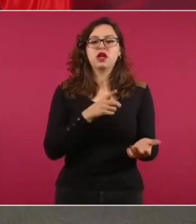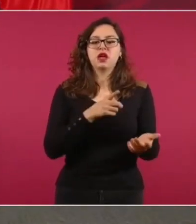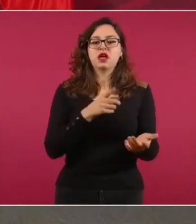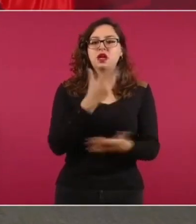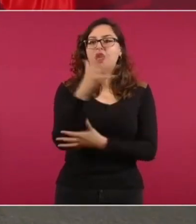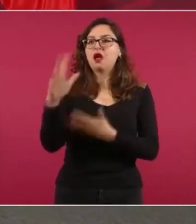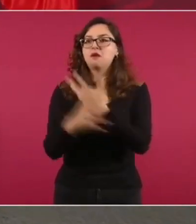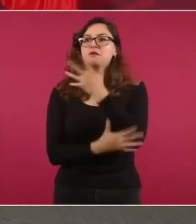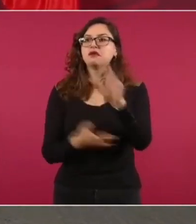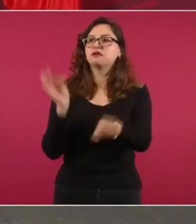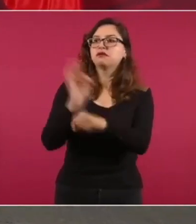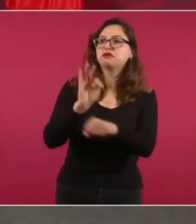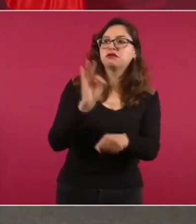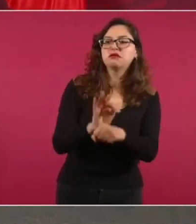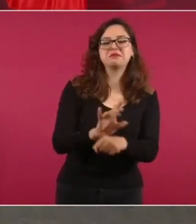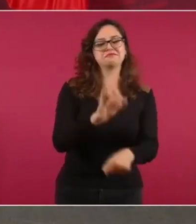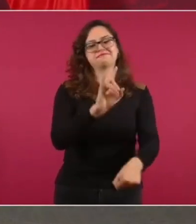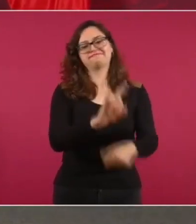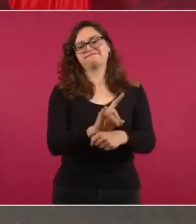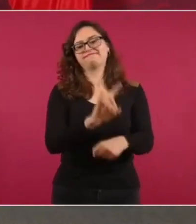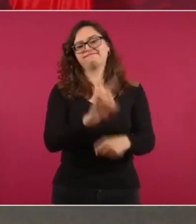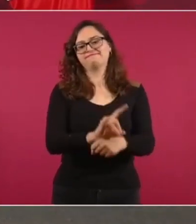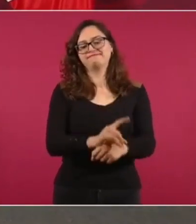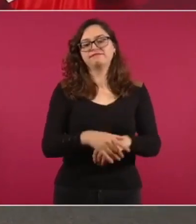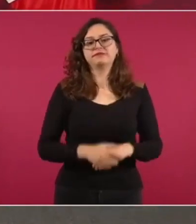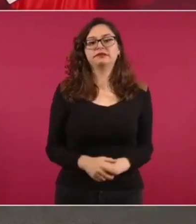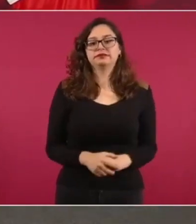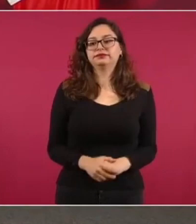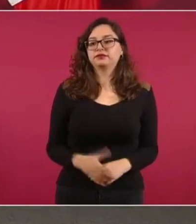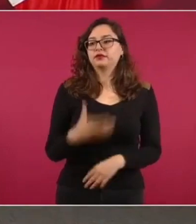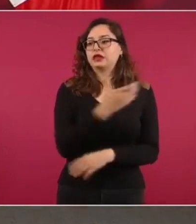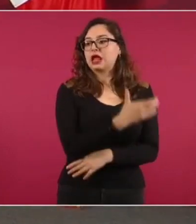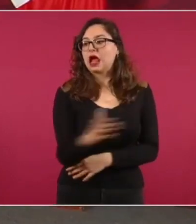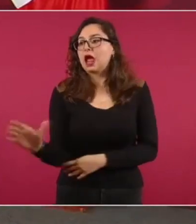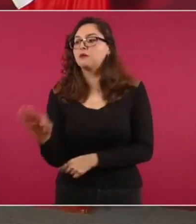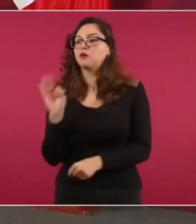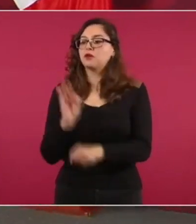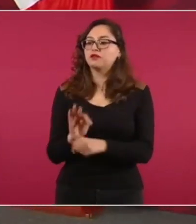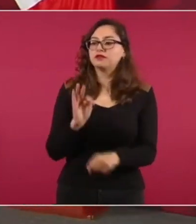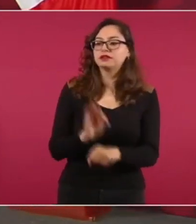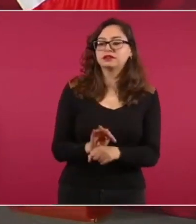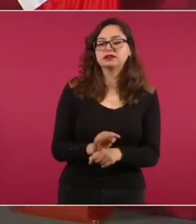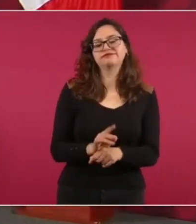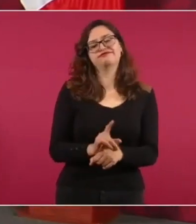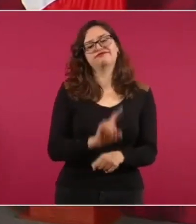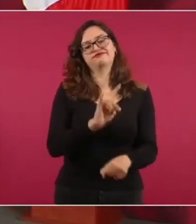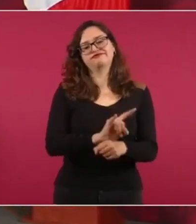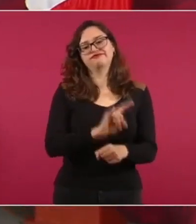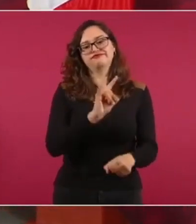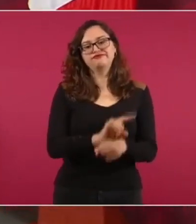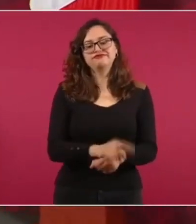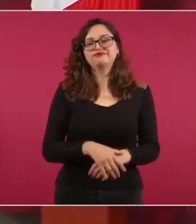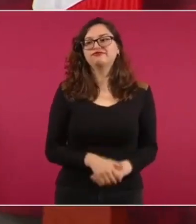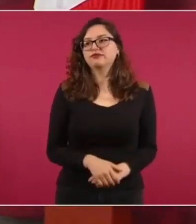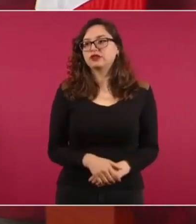pseudo defensores de campesinos, pseudo defensores del movimiento